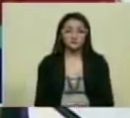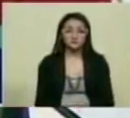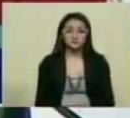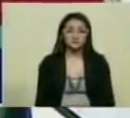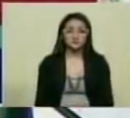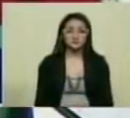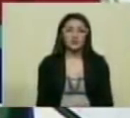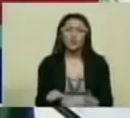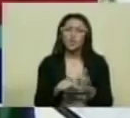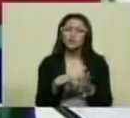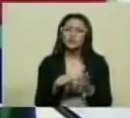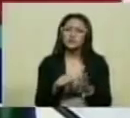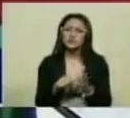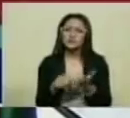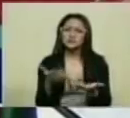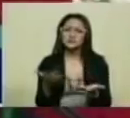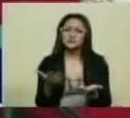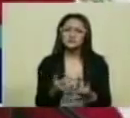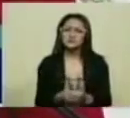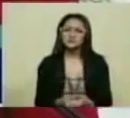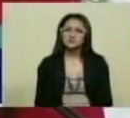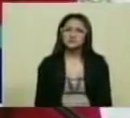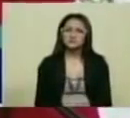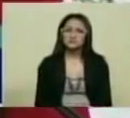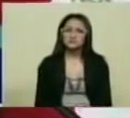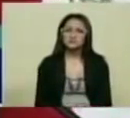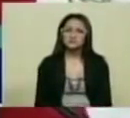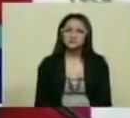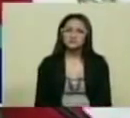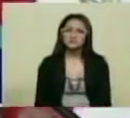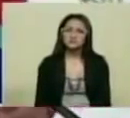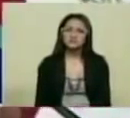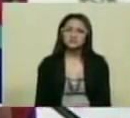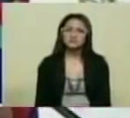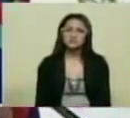¿Dónde fue? Fue, bueno,